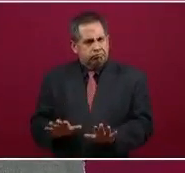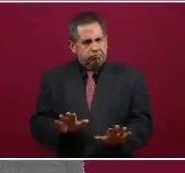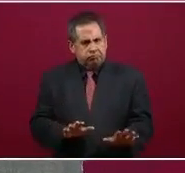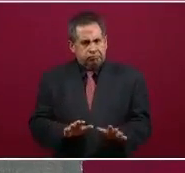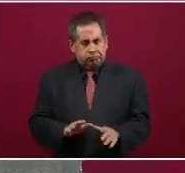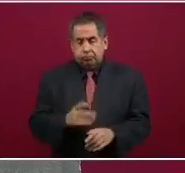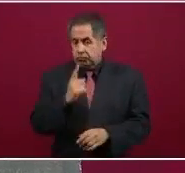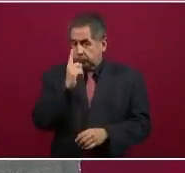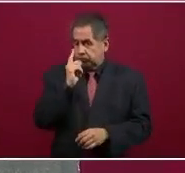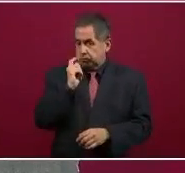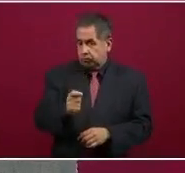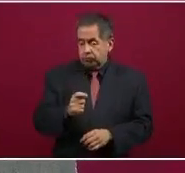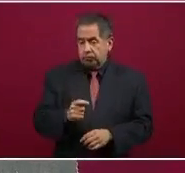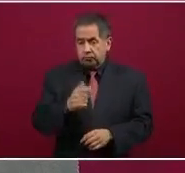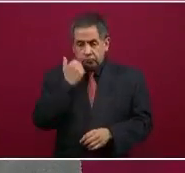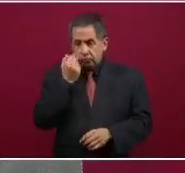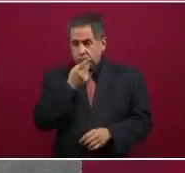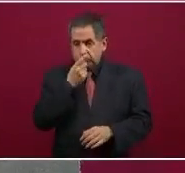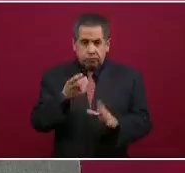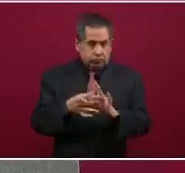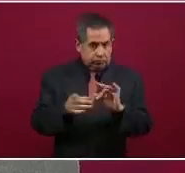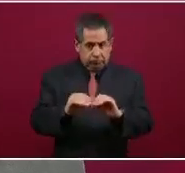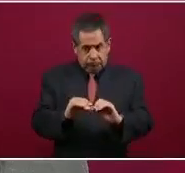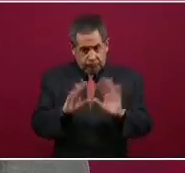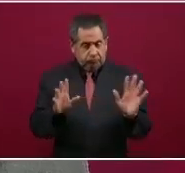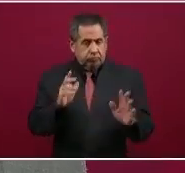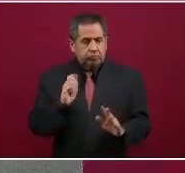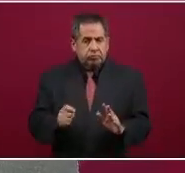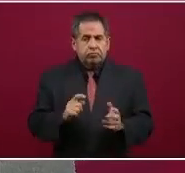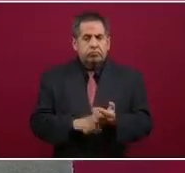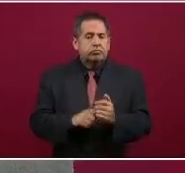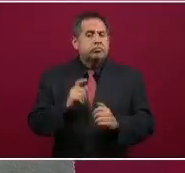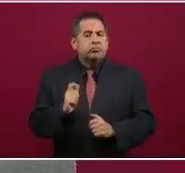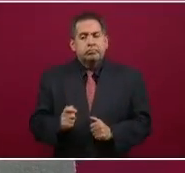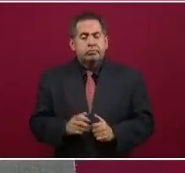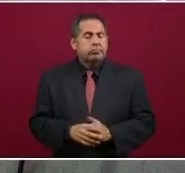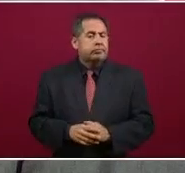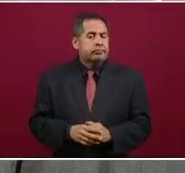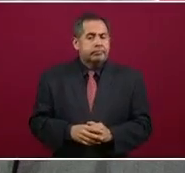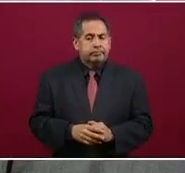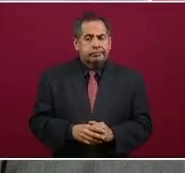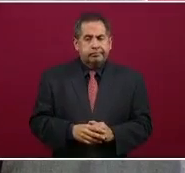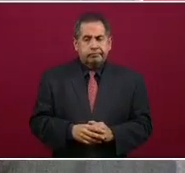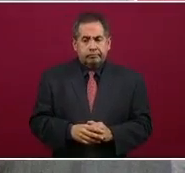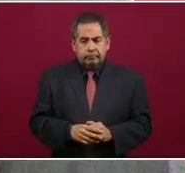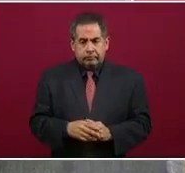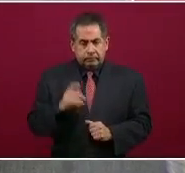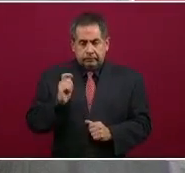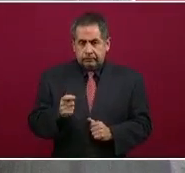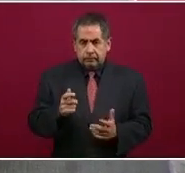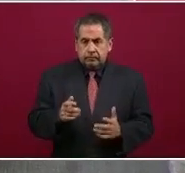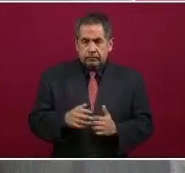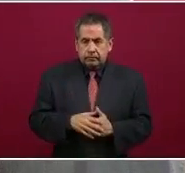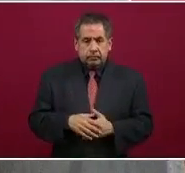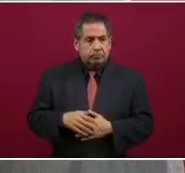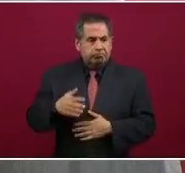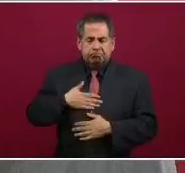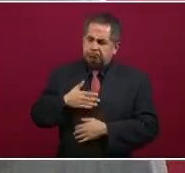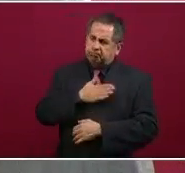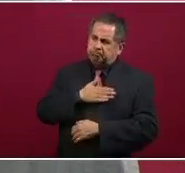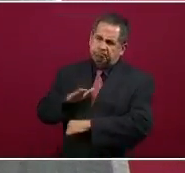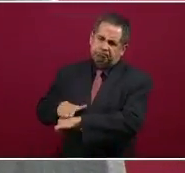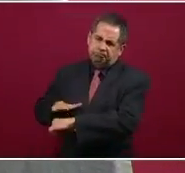sí queremos dejar de manifiesto es que se llama al pueblo de